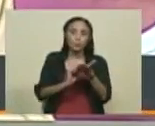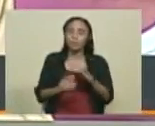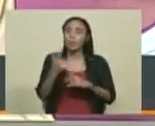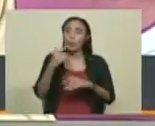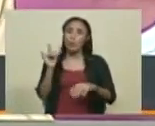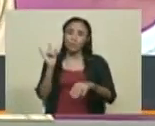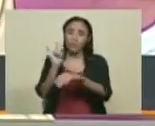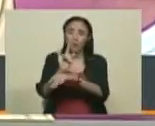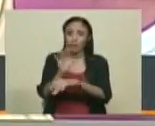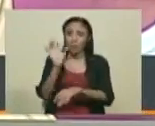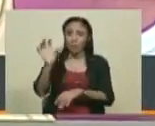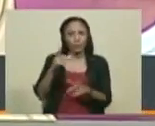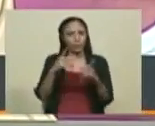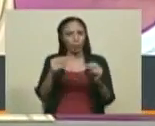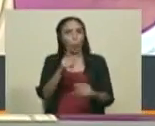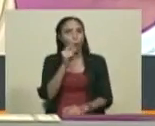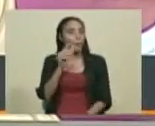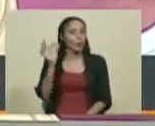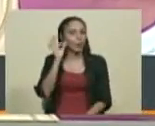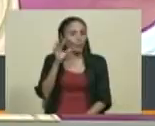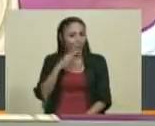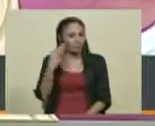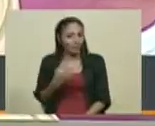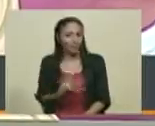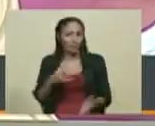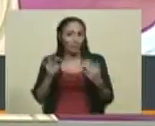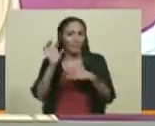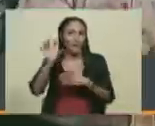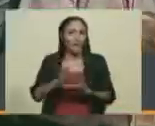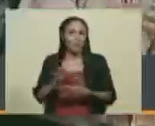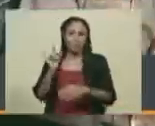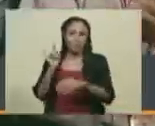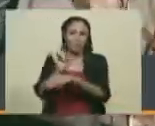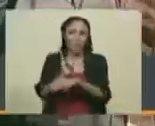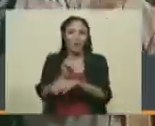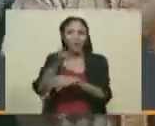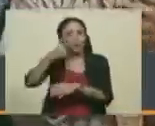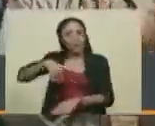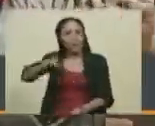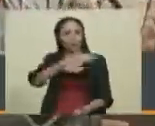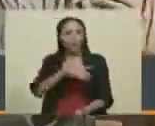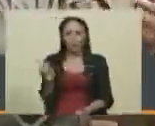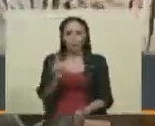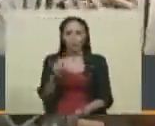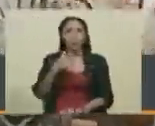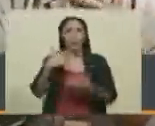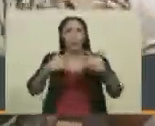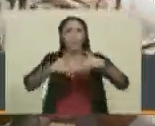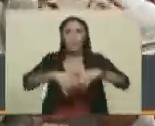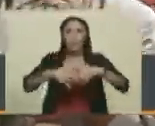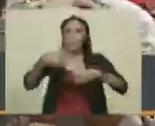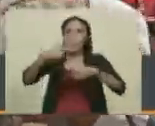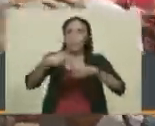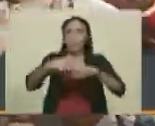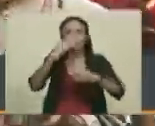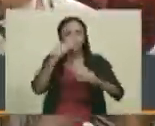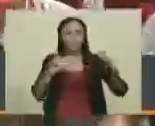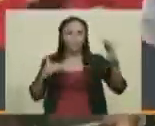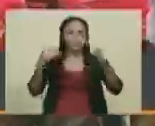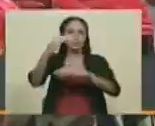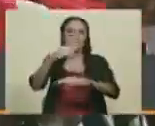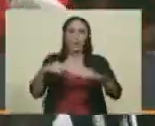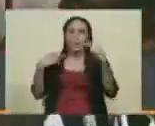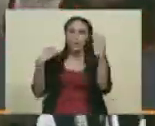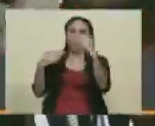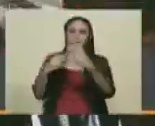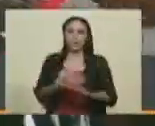fallar, hombre y mujer honesta del país, no le vamos a fallar a Venezuela. PDVSA va a estar a la altura otra vez de una